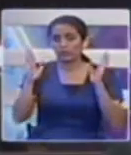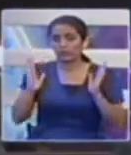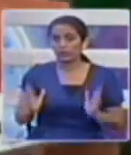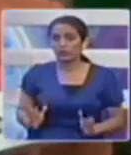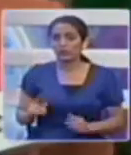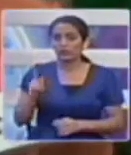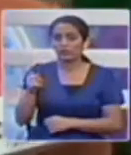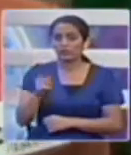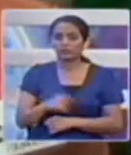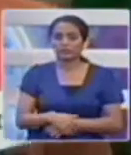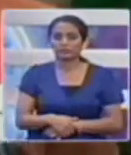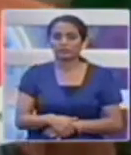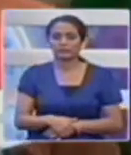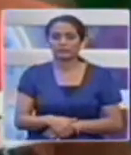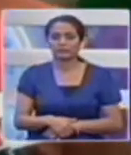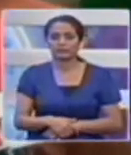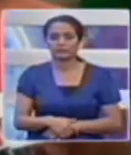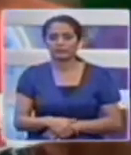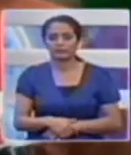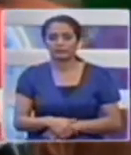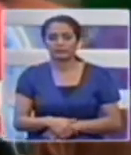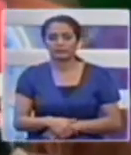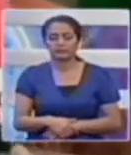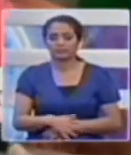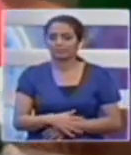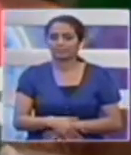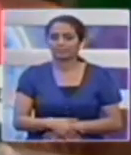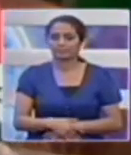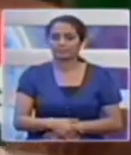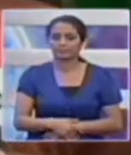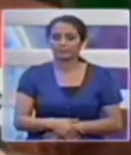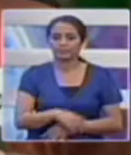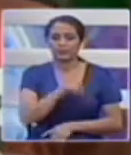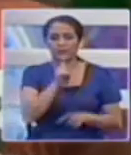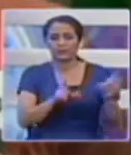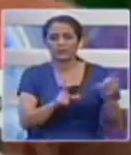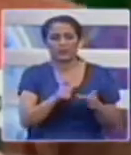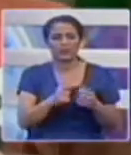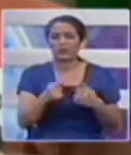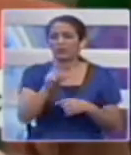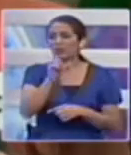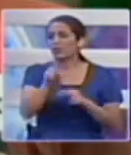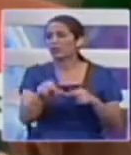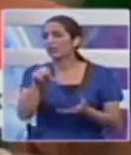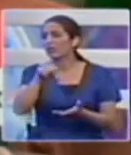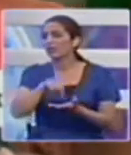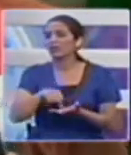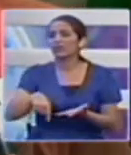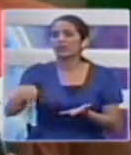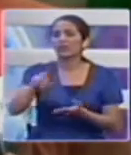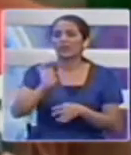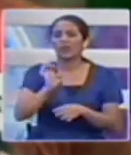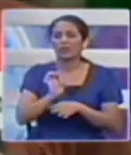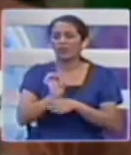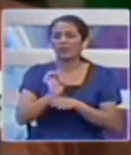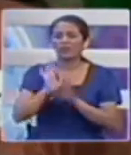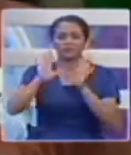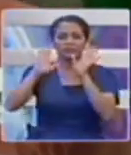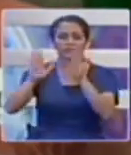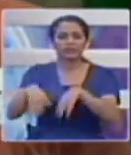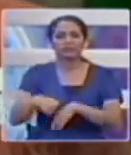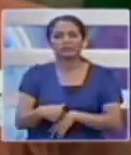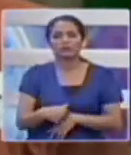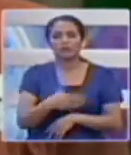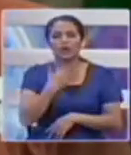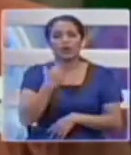Estado. Queda claro que el espíritu de cuerpo está por encima de los intereses del pueblo ecuatoriano. Están protegiendo a un fiscal que